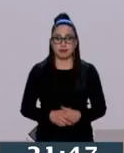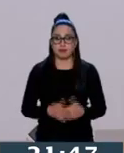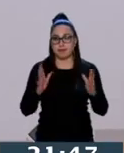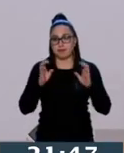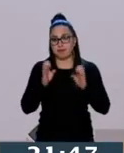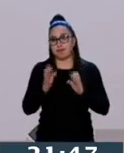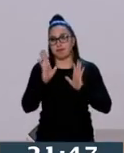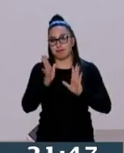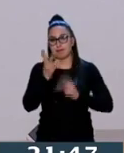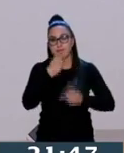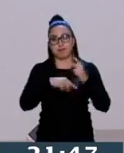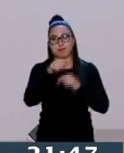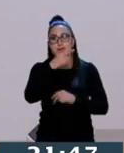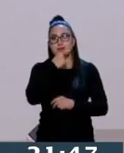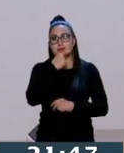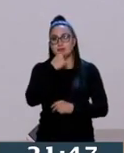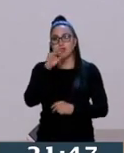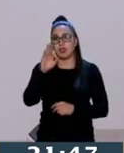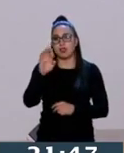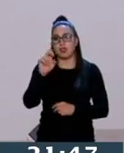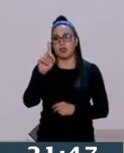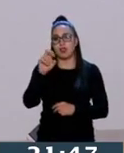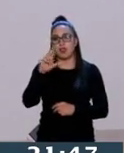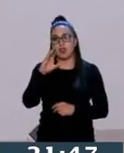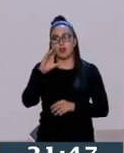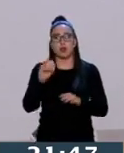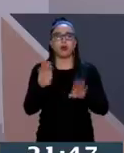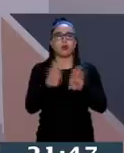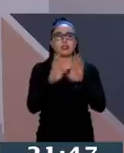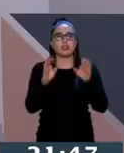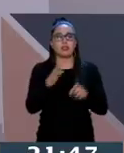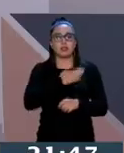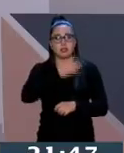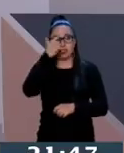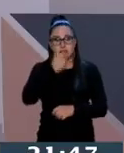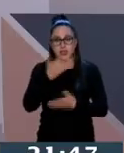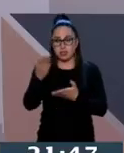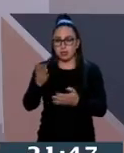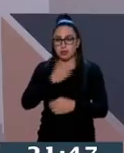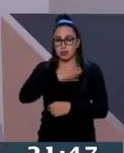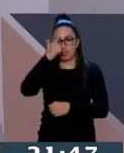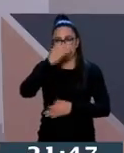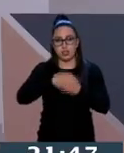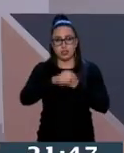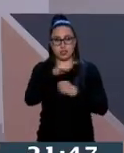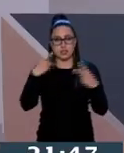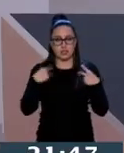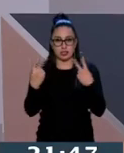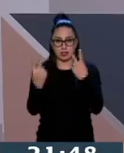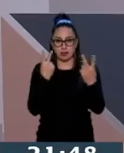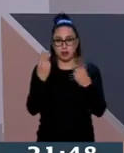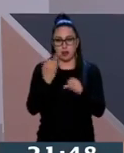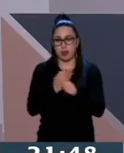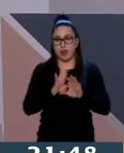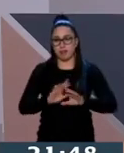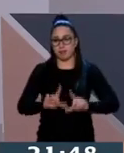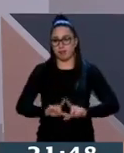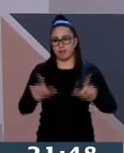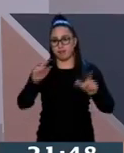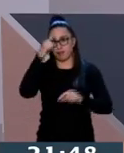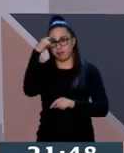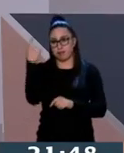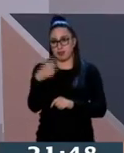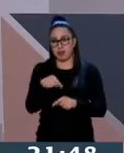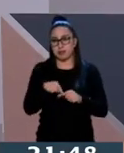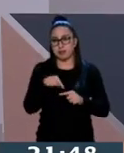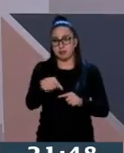pues ya se encuentra aquí conmigo Federico. ¿Cómo estás? Buenas noches. Buenas noches, Azul. Muy buenas noches a todo el auditorio. Pues aquí estamos listos para ver cómo arranca